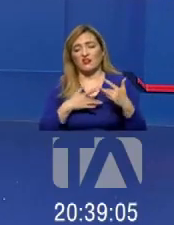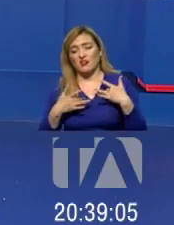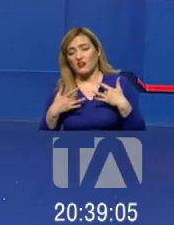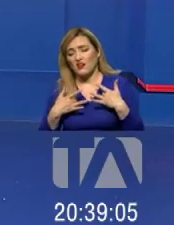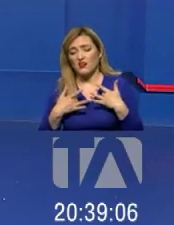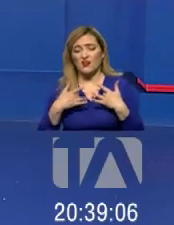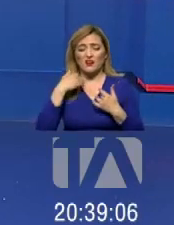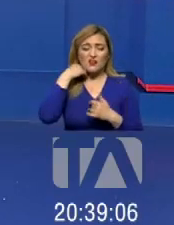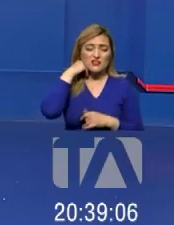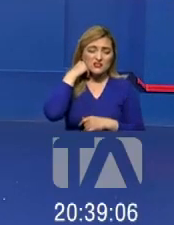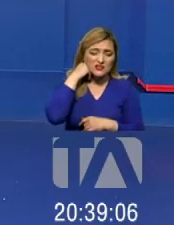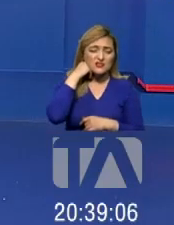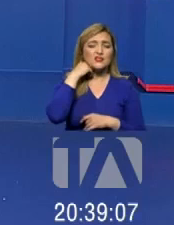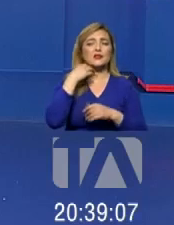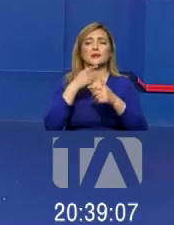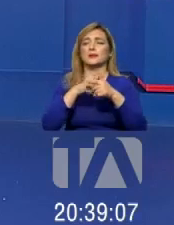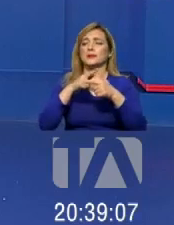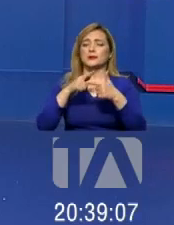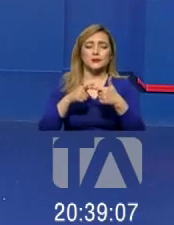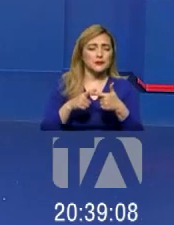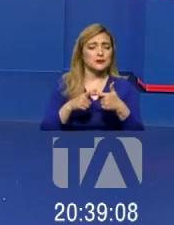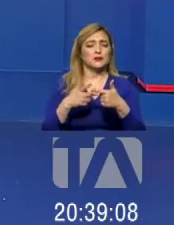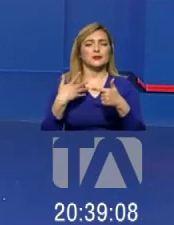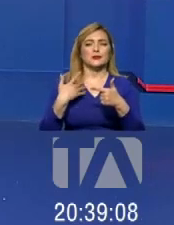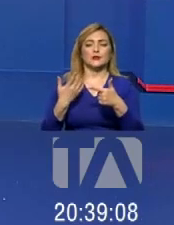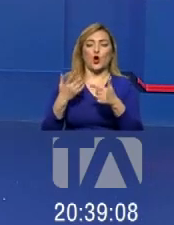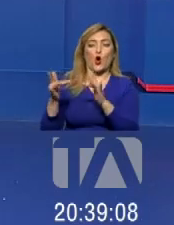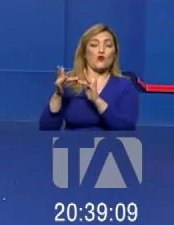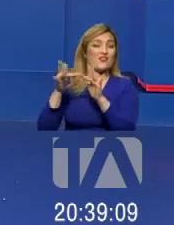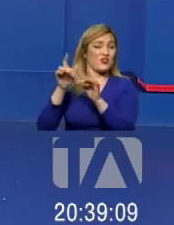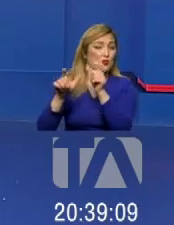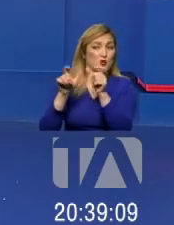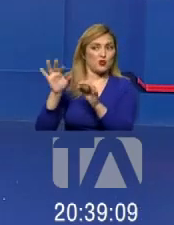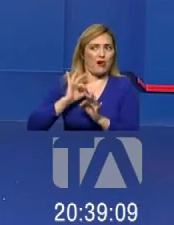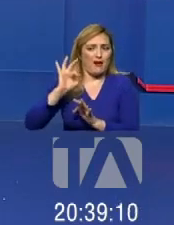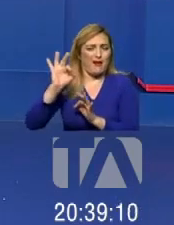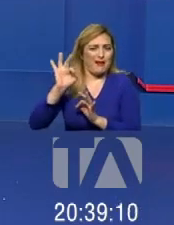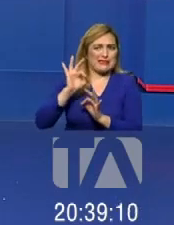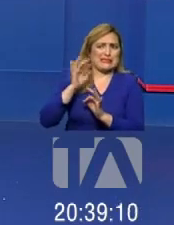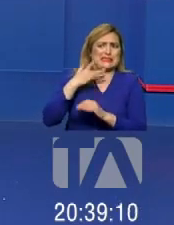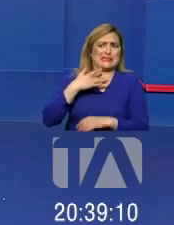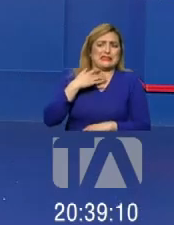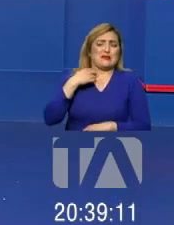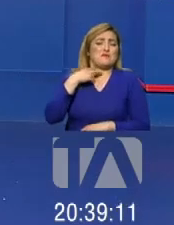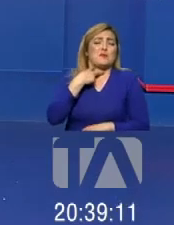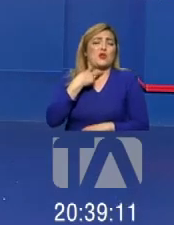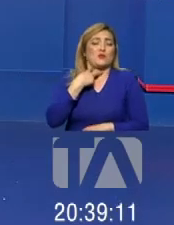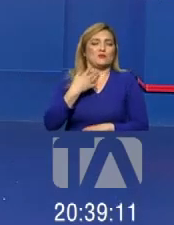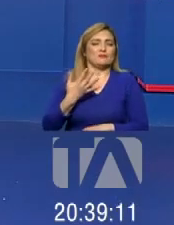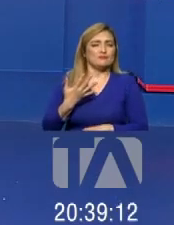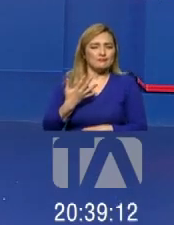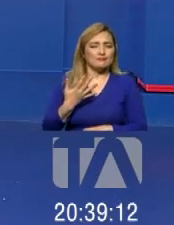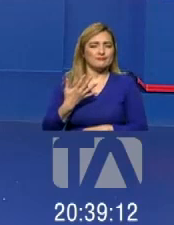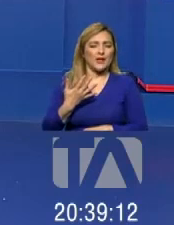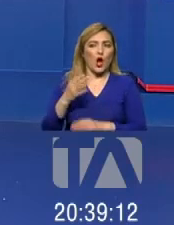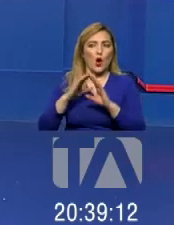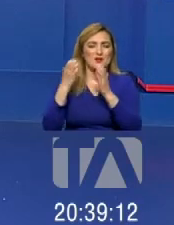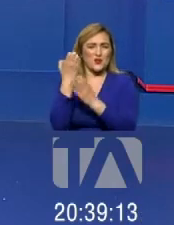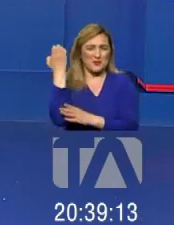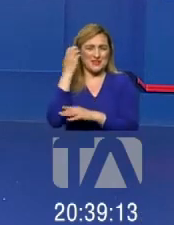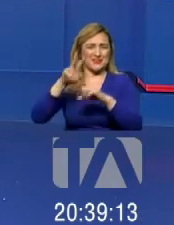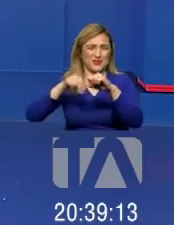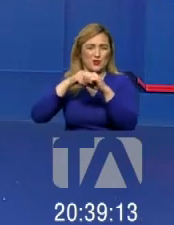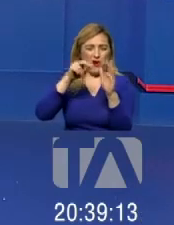Ministerio de Salud y el COE Nacional han delimitado como caso sospechoso, pues usted debería en primer lugar tratar de acceder a una